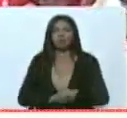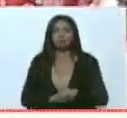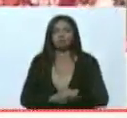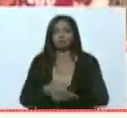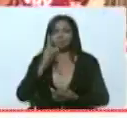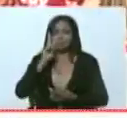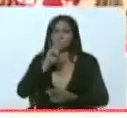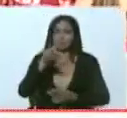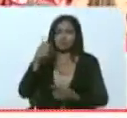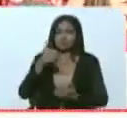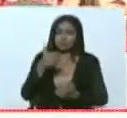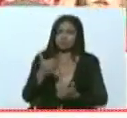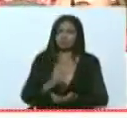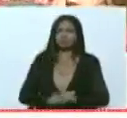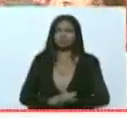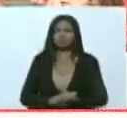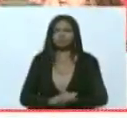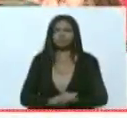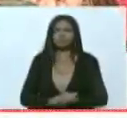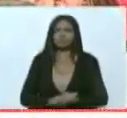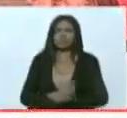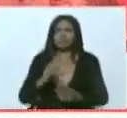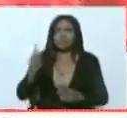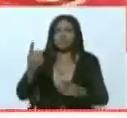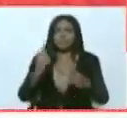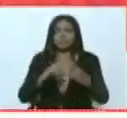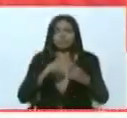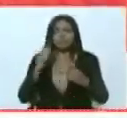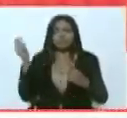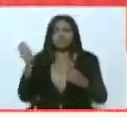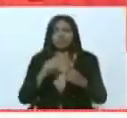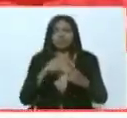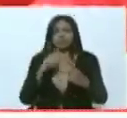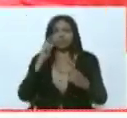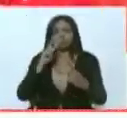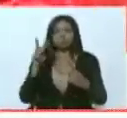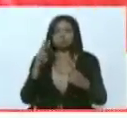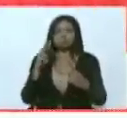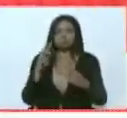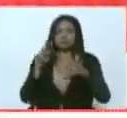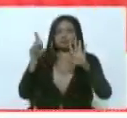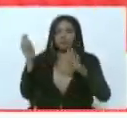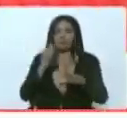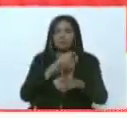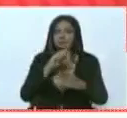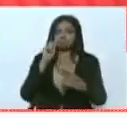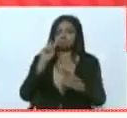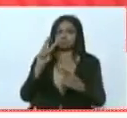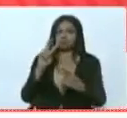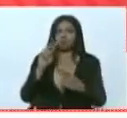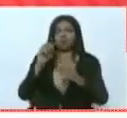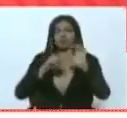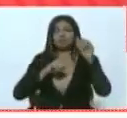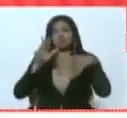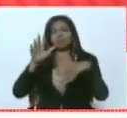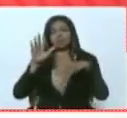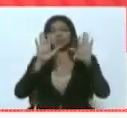Fíjense ustedes, un primer semestre pasó. Hoy es 19 de